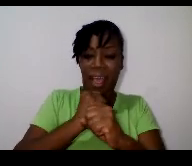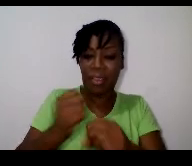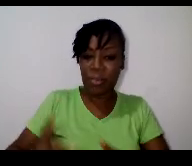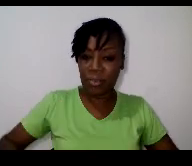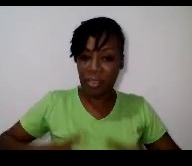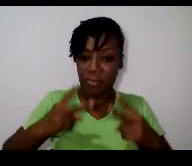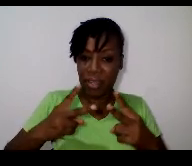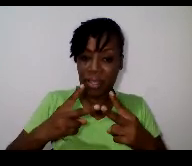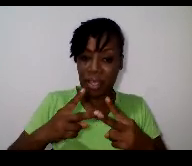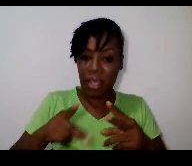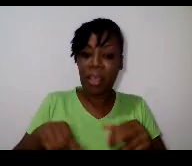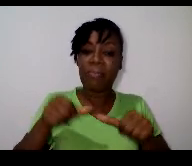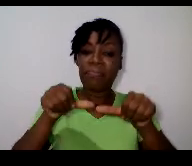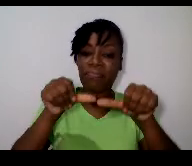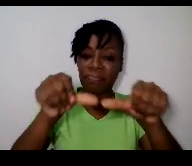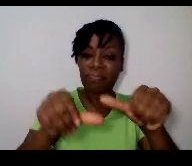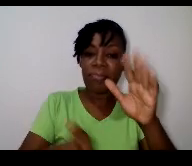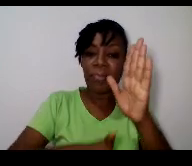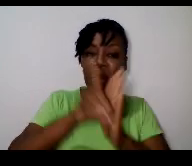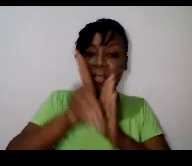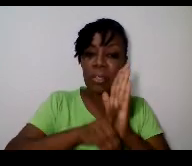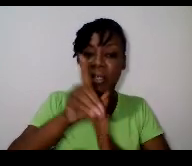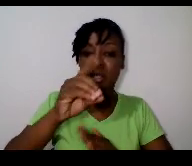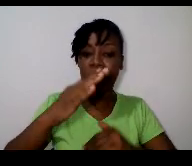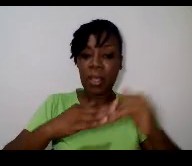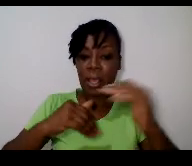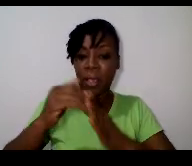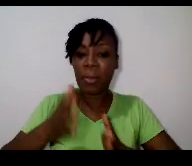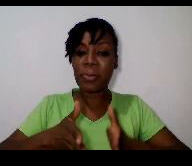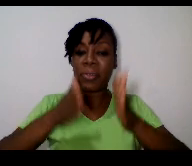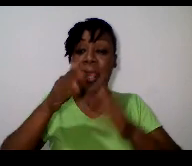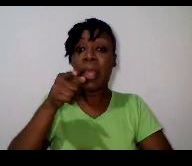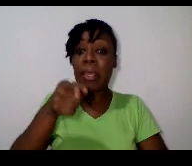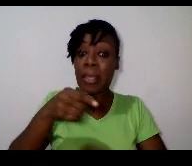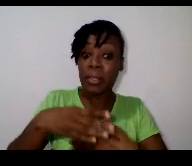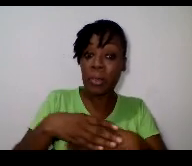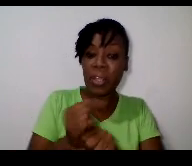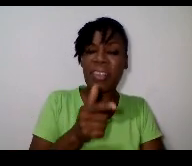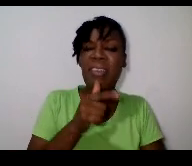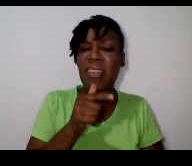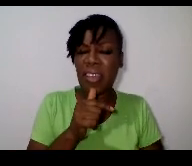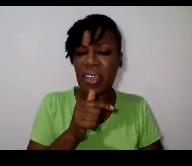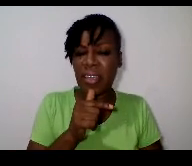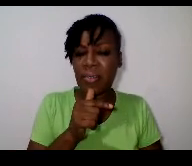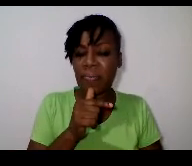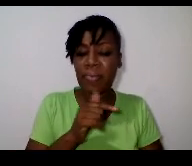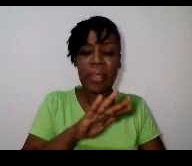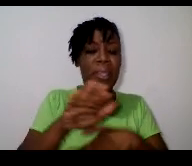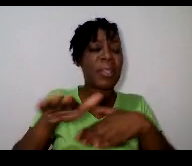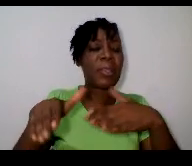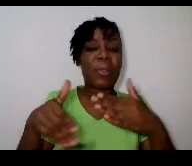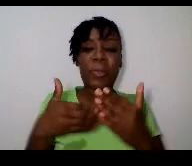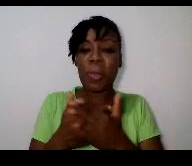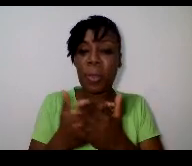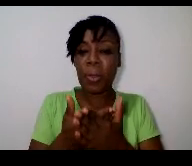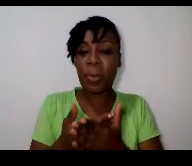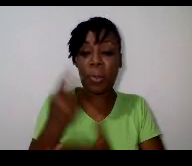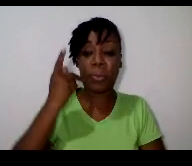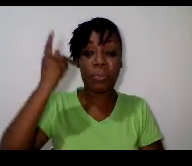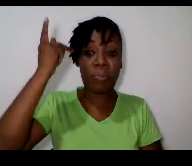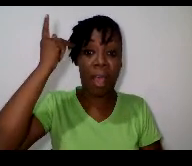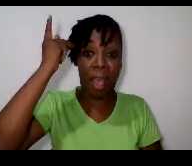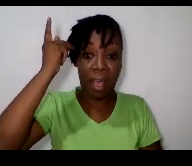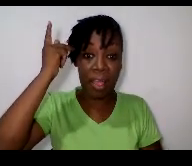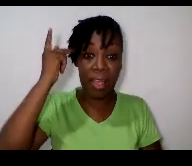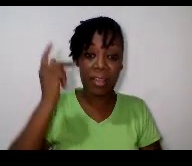a desarrollar, vamos a construir. Y esto lo hacen ¿quiénes? Esto lo hacen todos, lo hacen los padres,